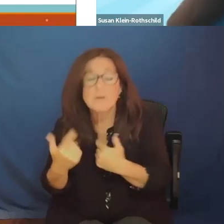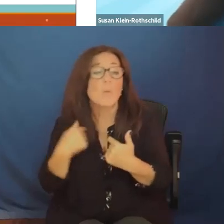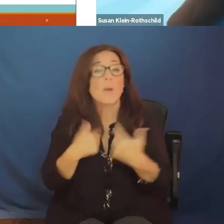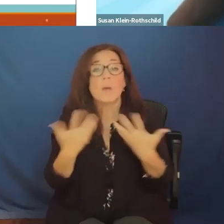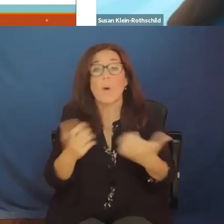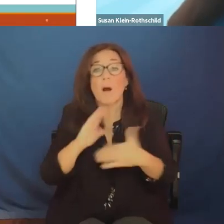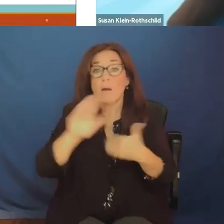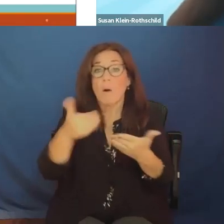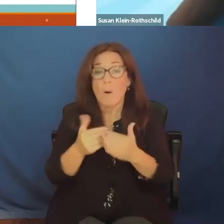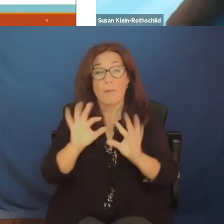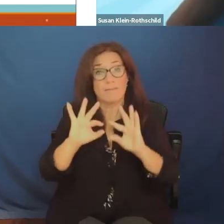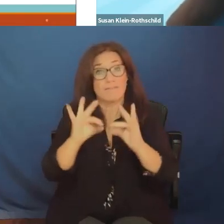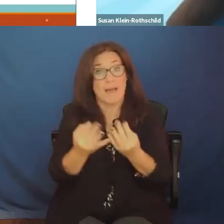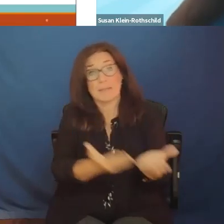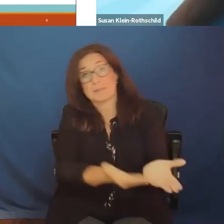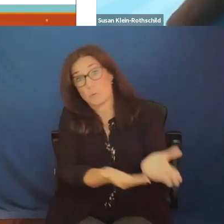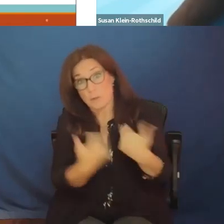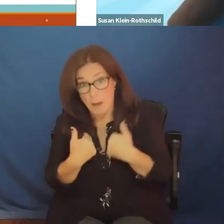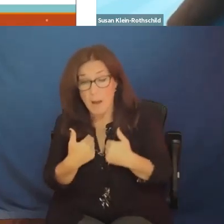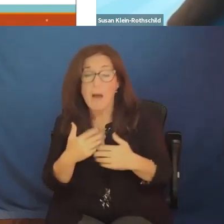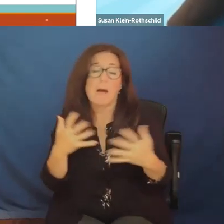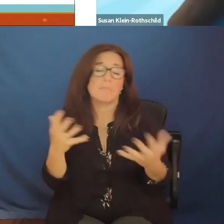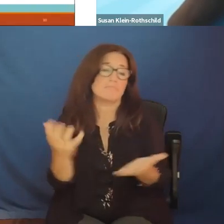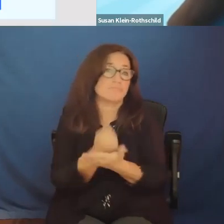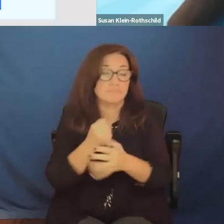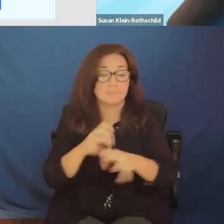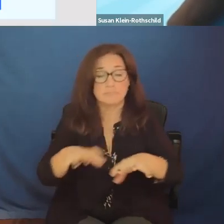12 años o mayor para vacunarse